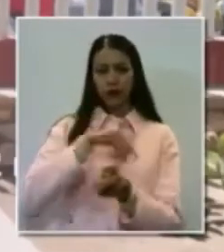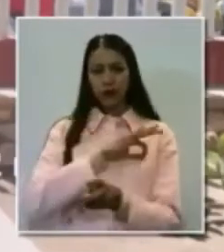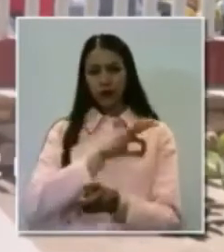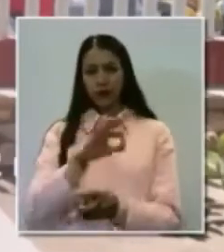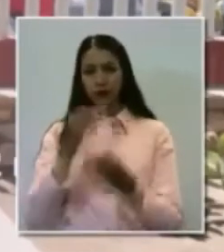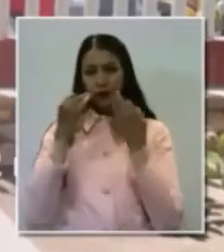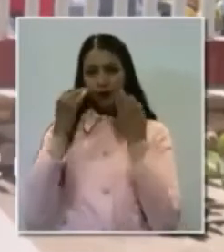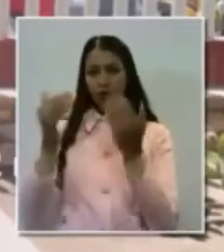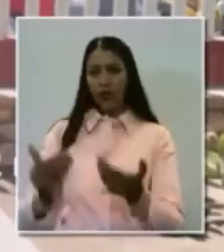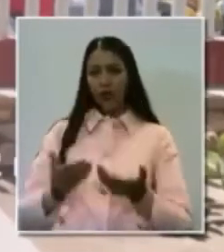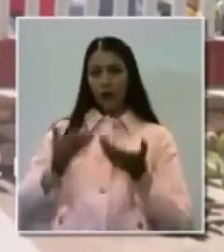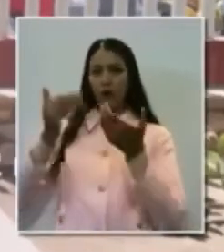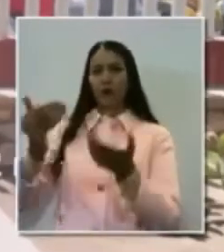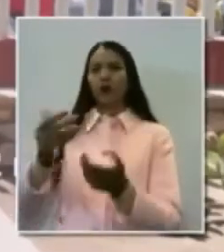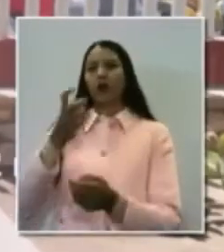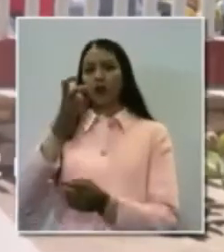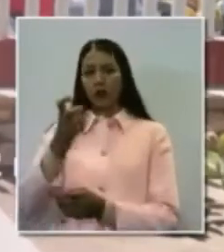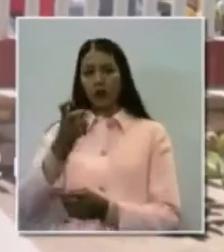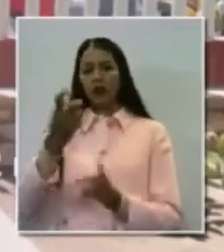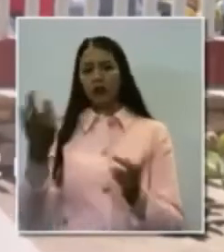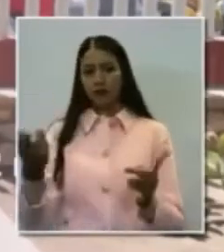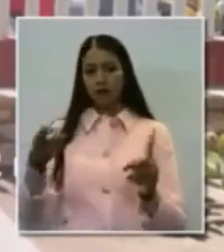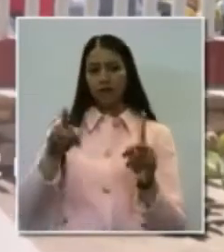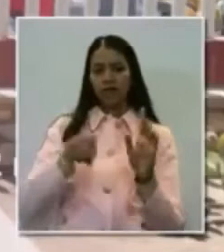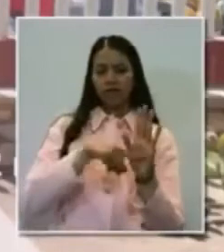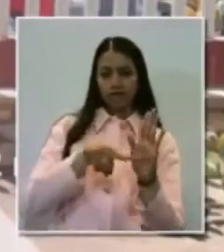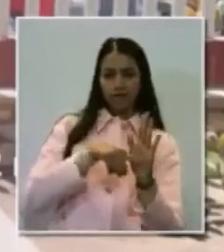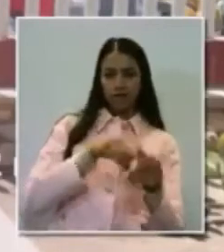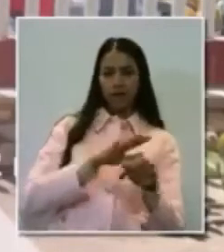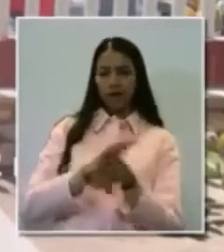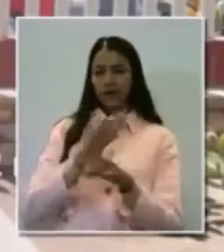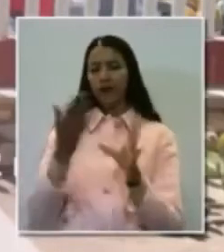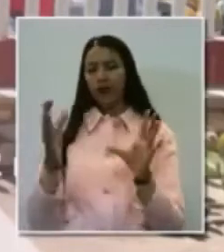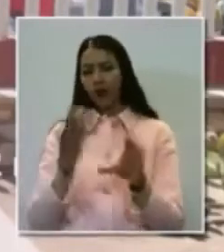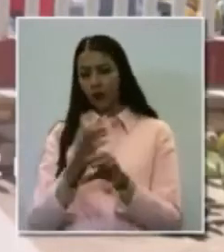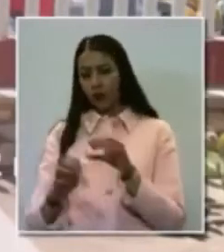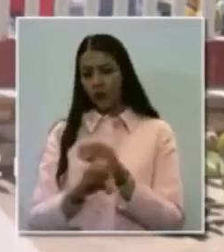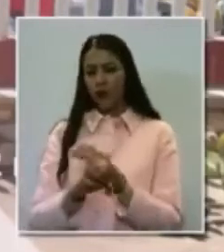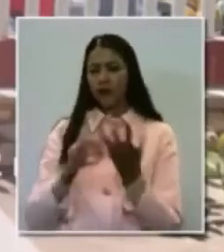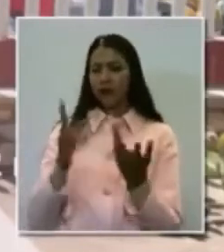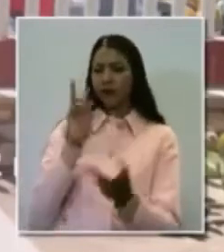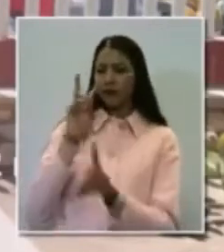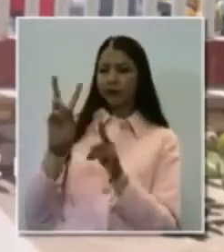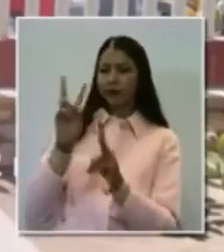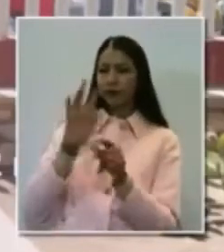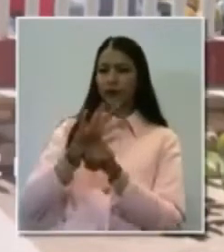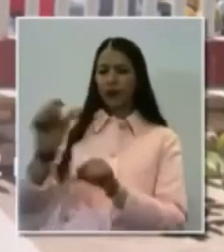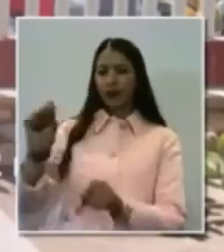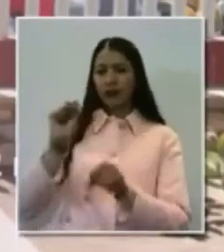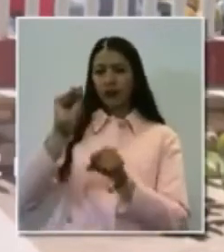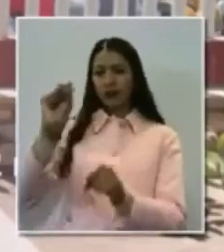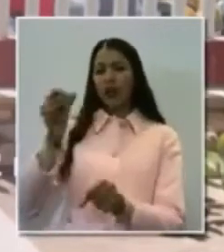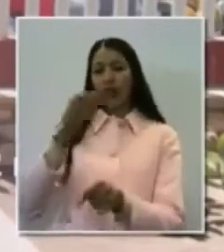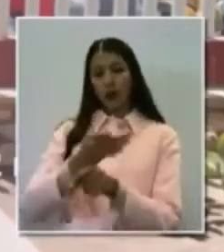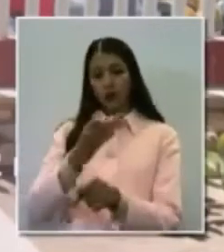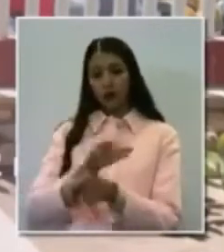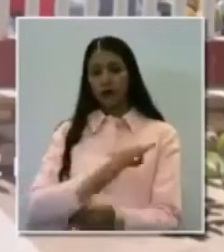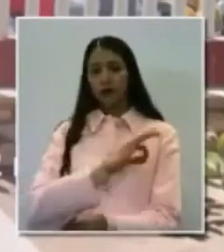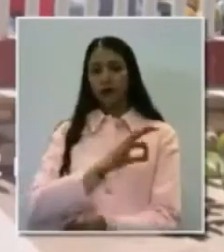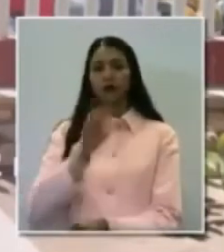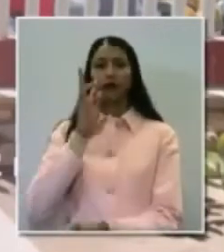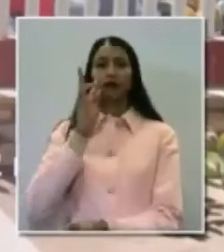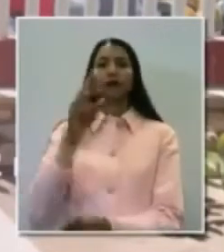allá afuera, el impacto negativo de las acciones sindicales. Actualmente hemos podido ver